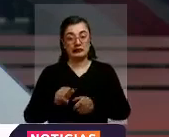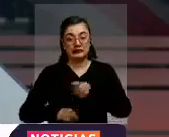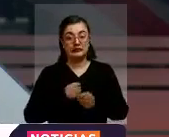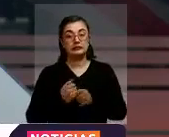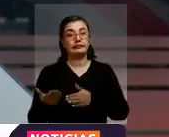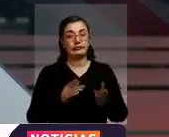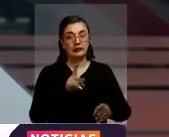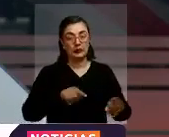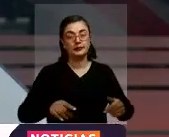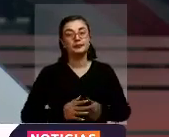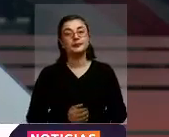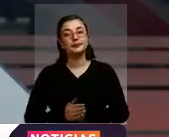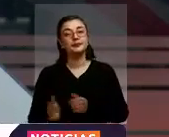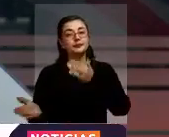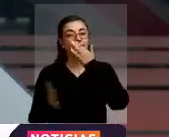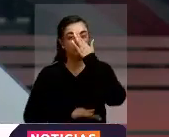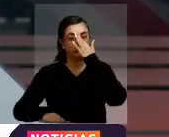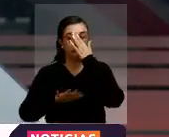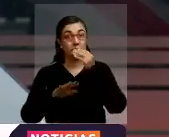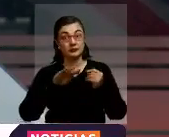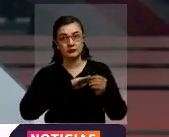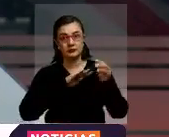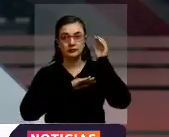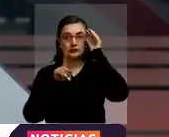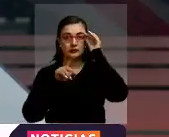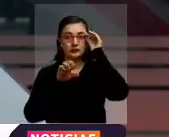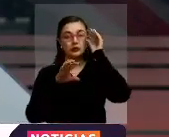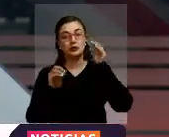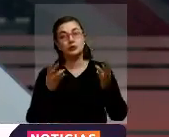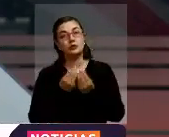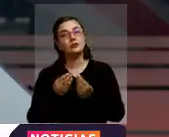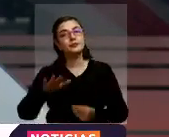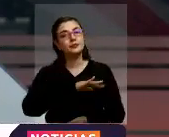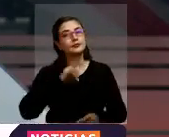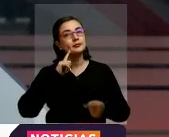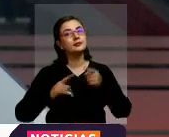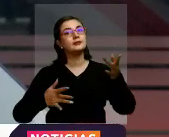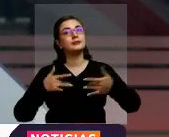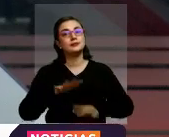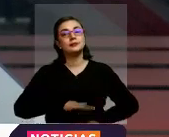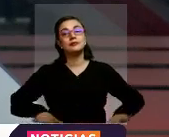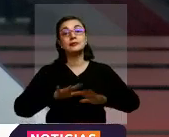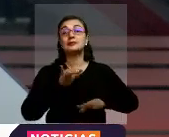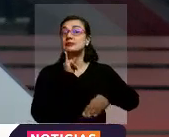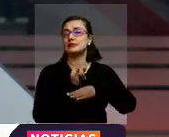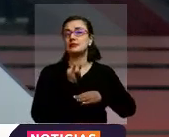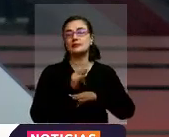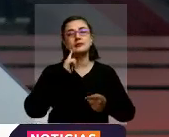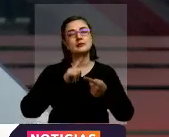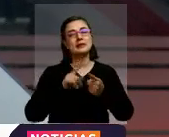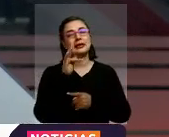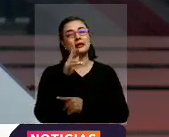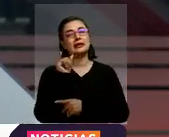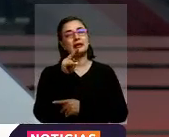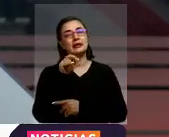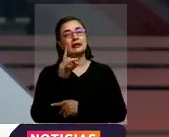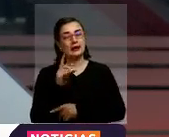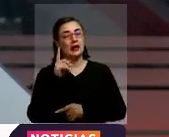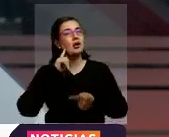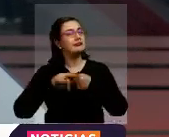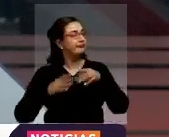La alcaldía de Sopó recuperó el lago ubicado en el complejo recreativo e institucional La Trinidad para dar comienzo